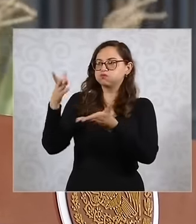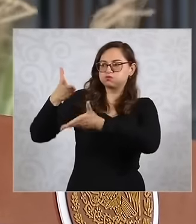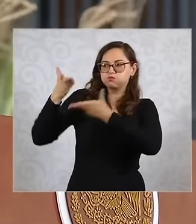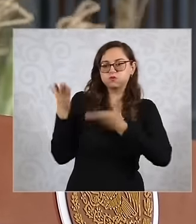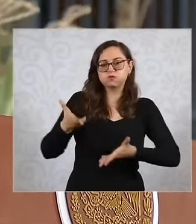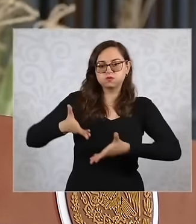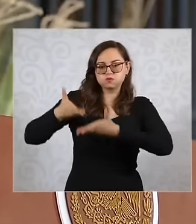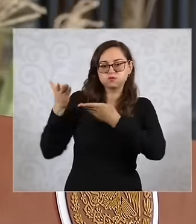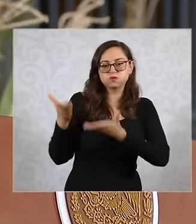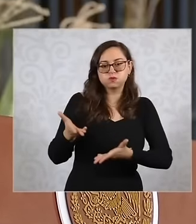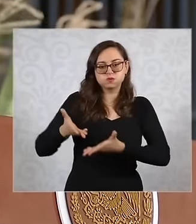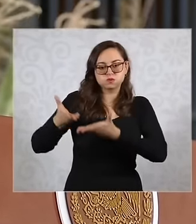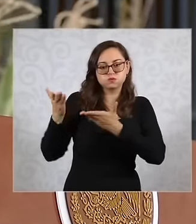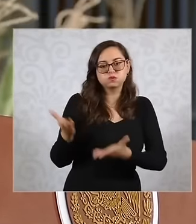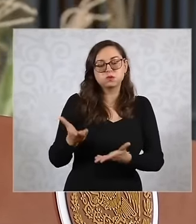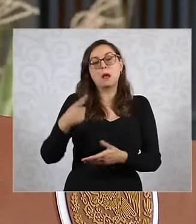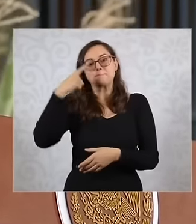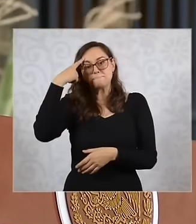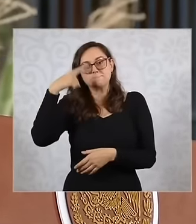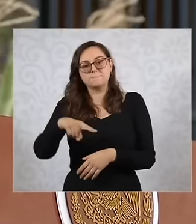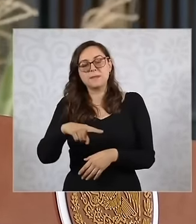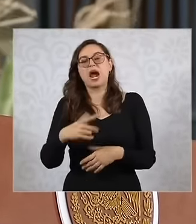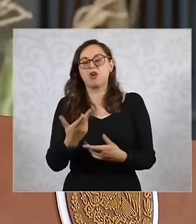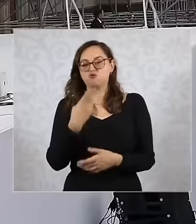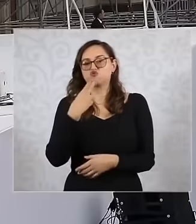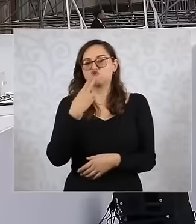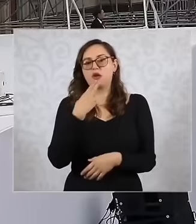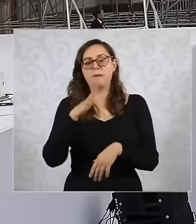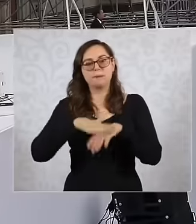para fortalecer la línea del pueblo.